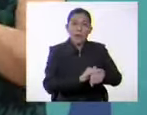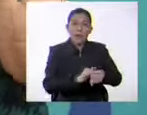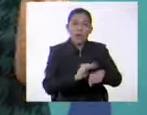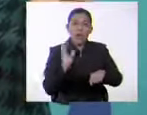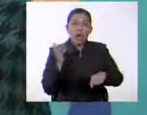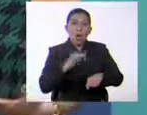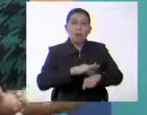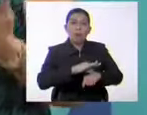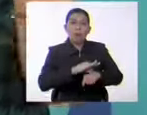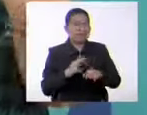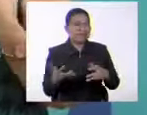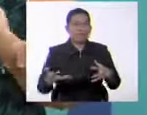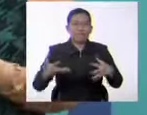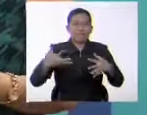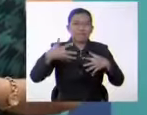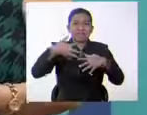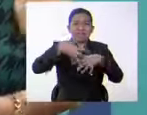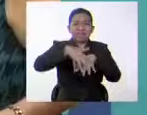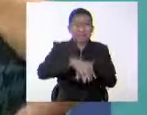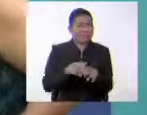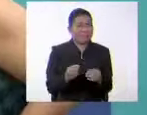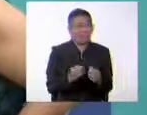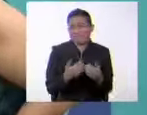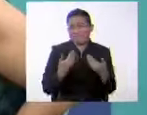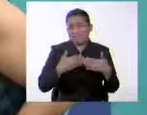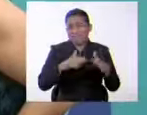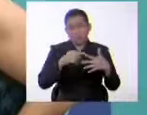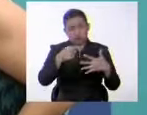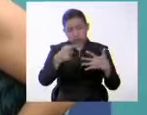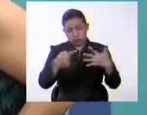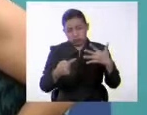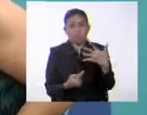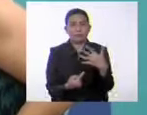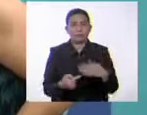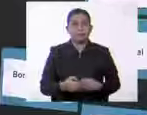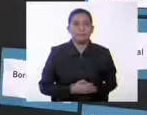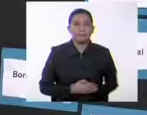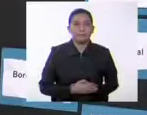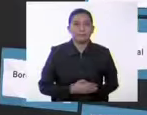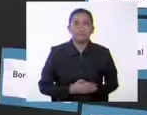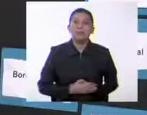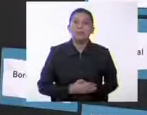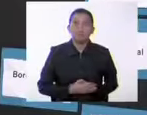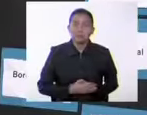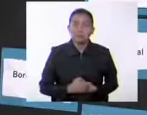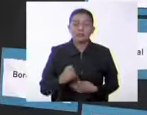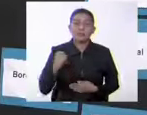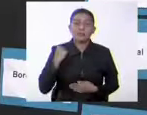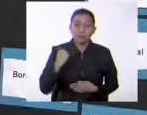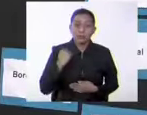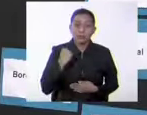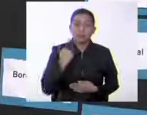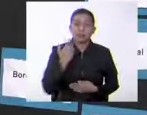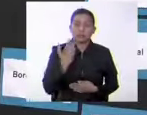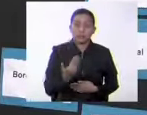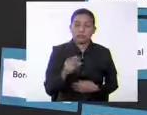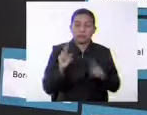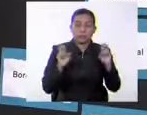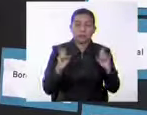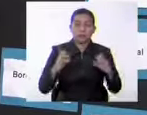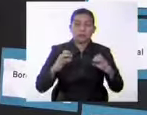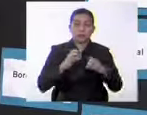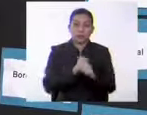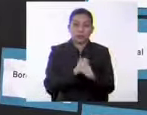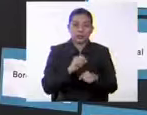solo, sino que es un abanico. Qué importante lo que nosotros hemos visto, ¿verdad? En resumen, entre